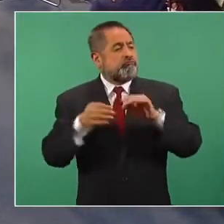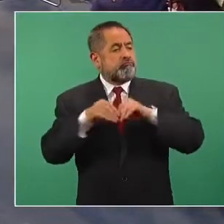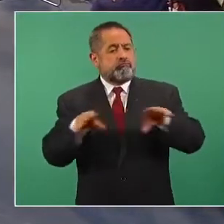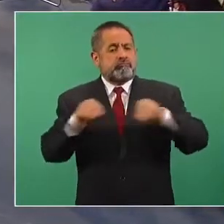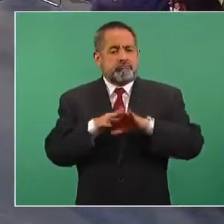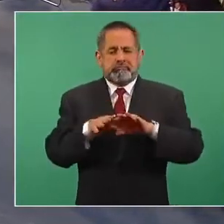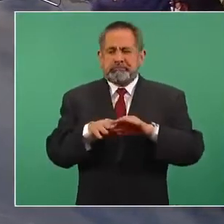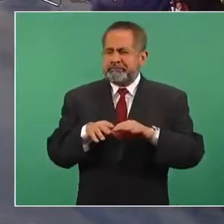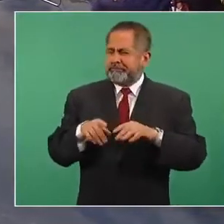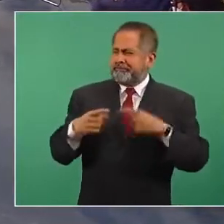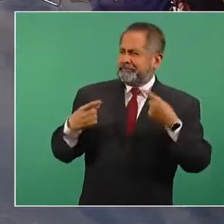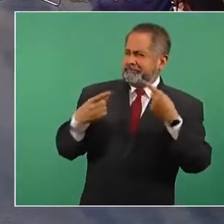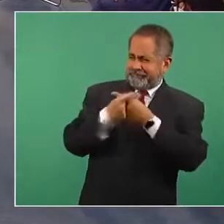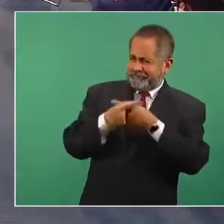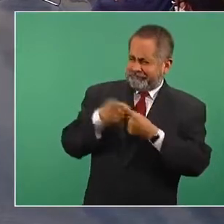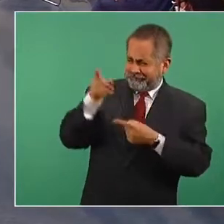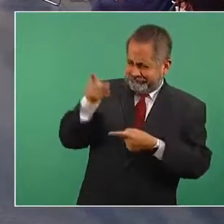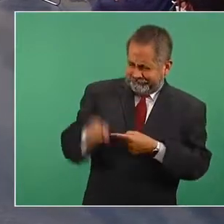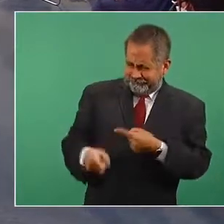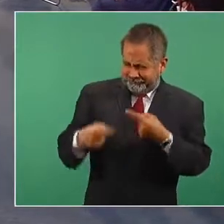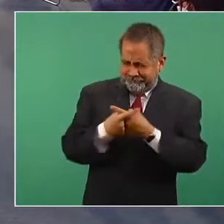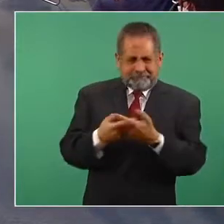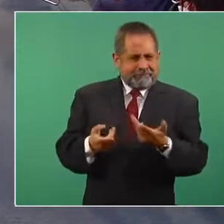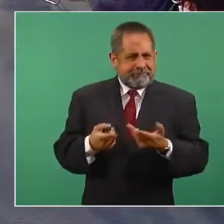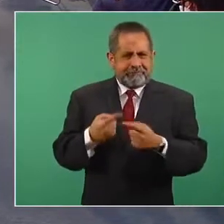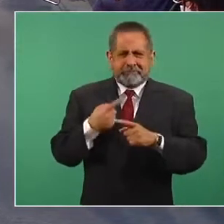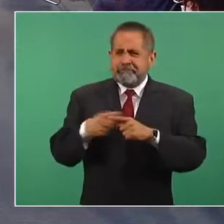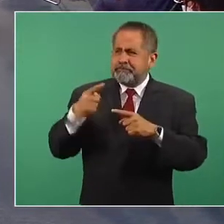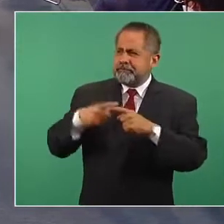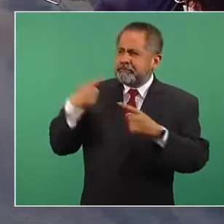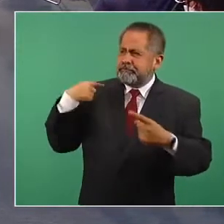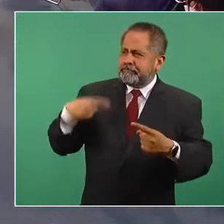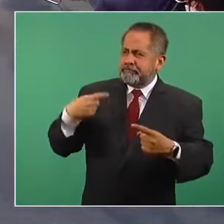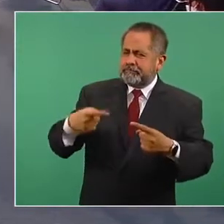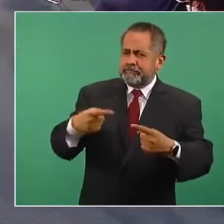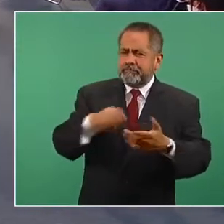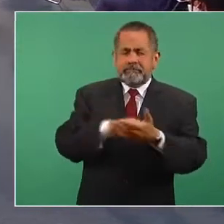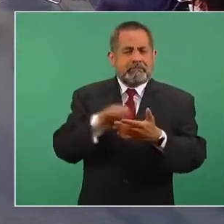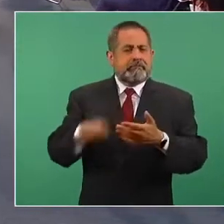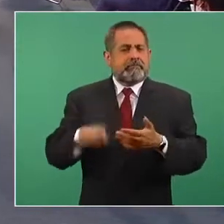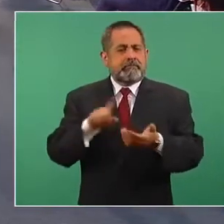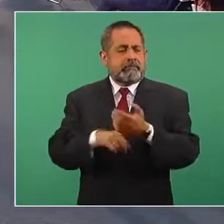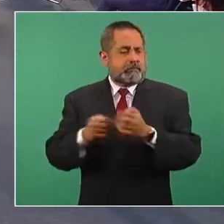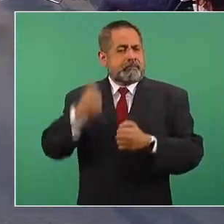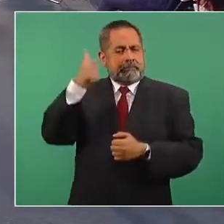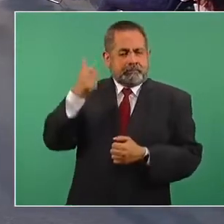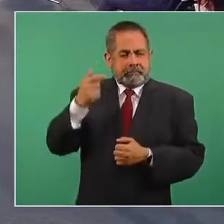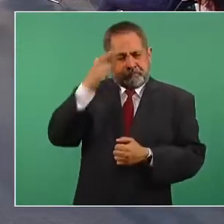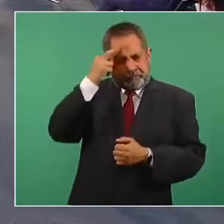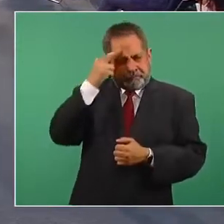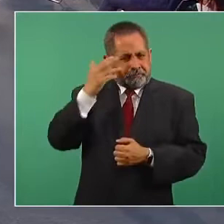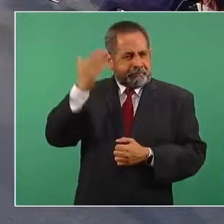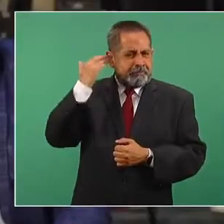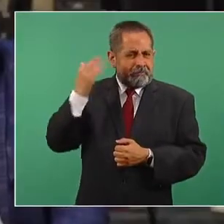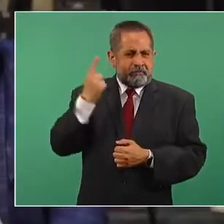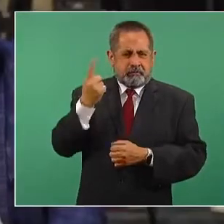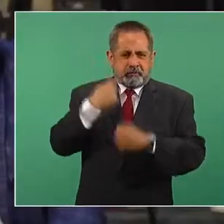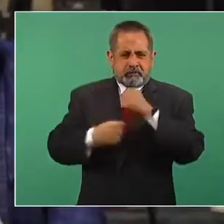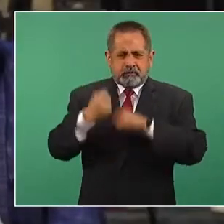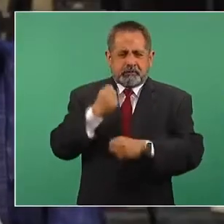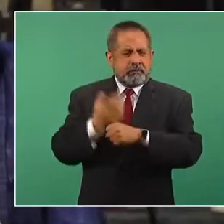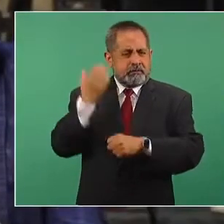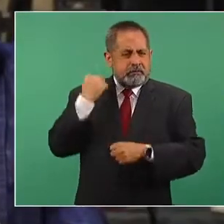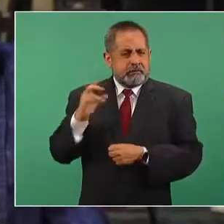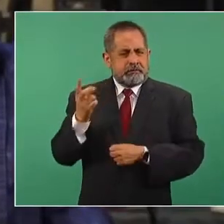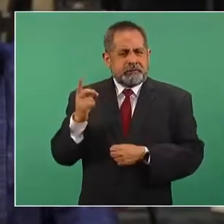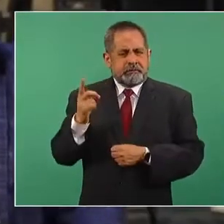ser contradictorios en torno y en diferentes momentos, en torno a, por ejemplo, en un primer momento, recordábamos el año pasado en diciembre,